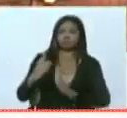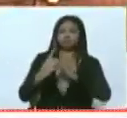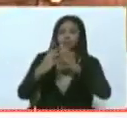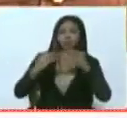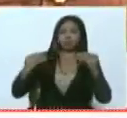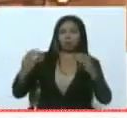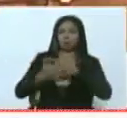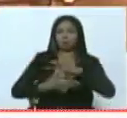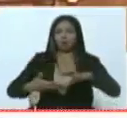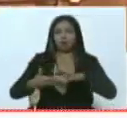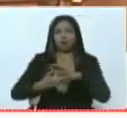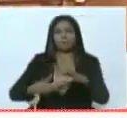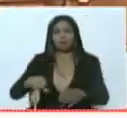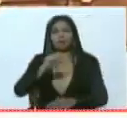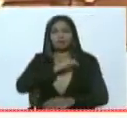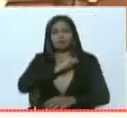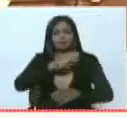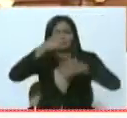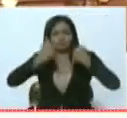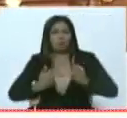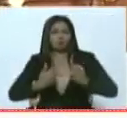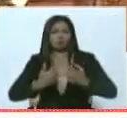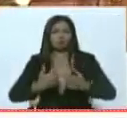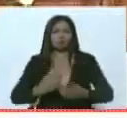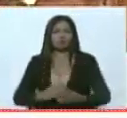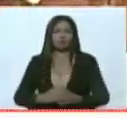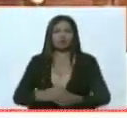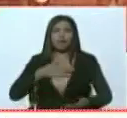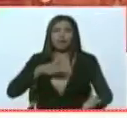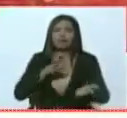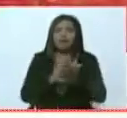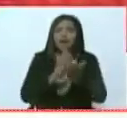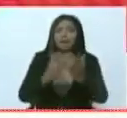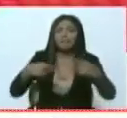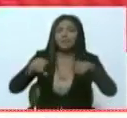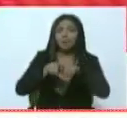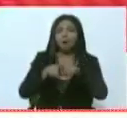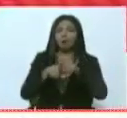cualquier circunstancia, nervios de acero, calma y cordura,